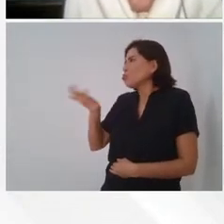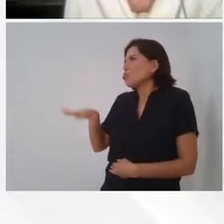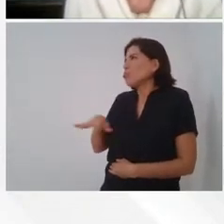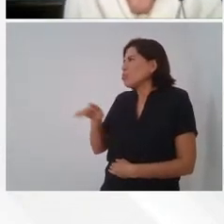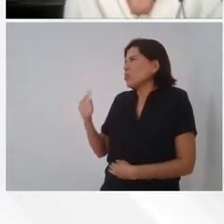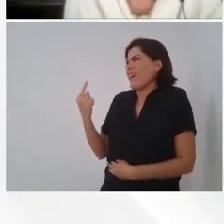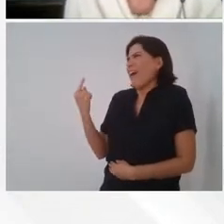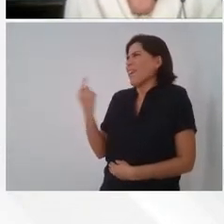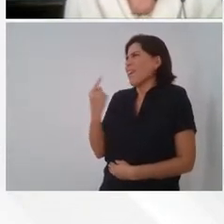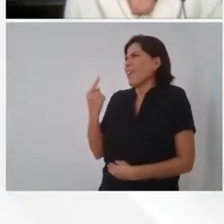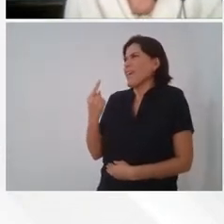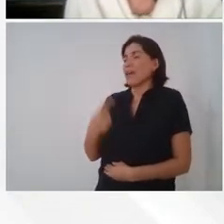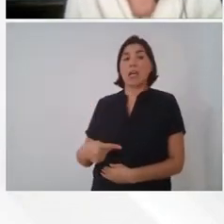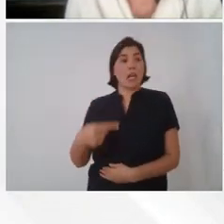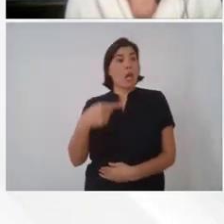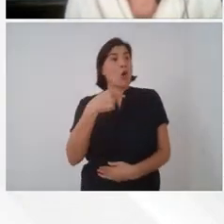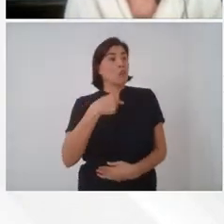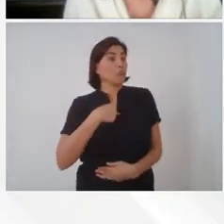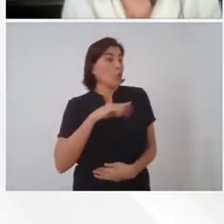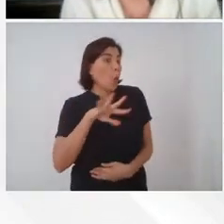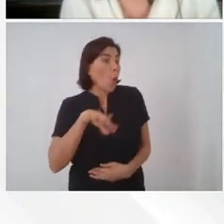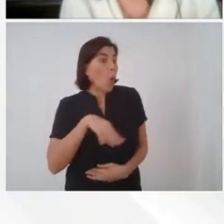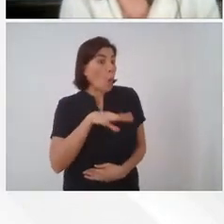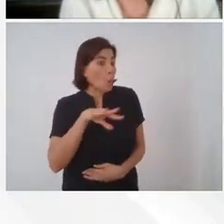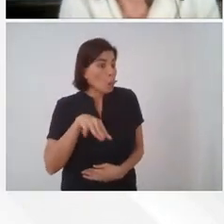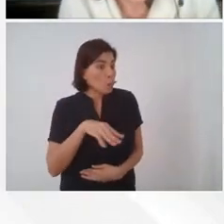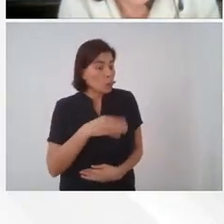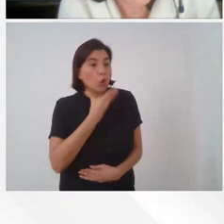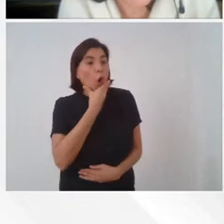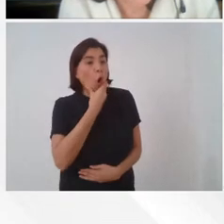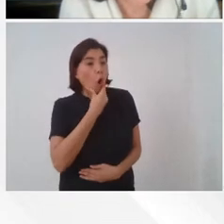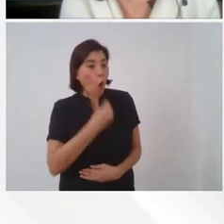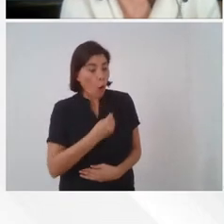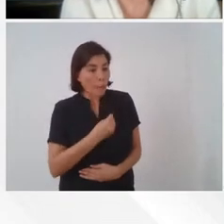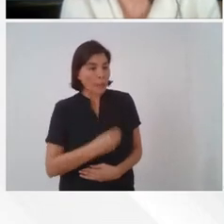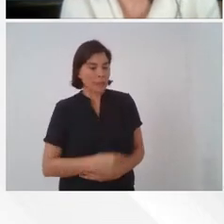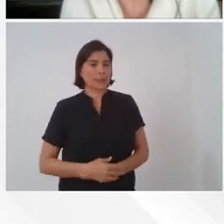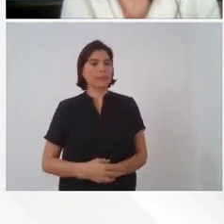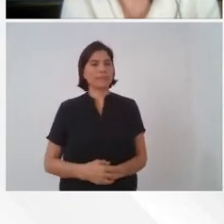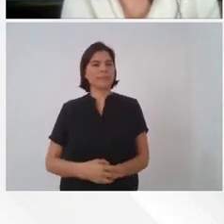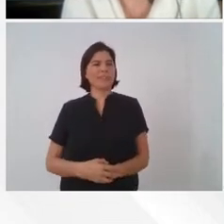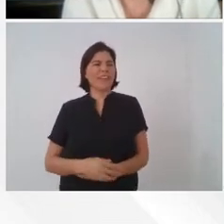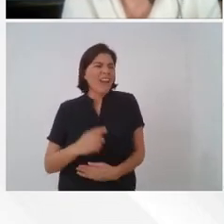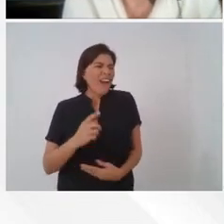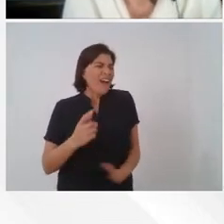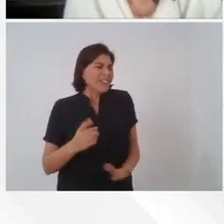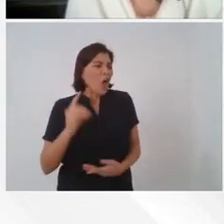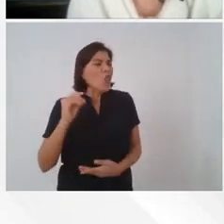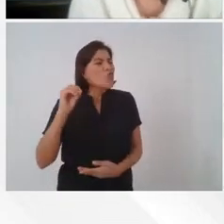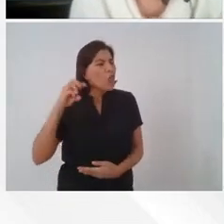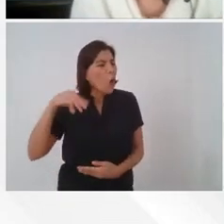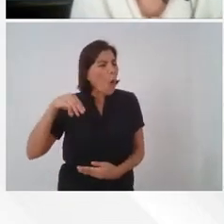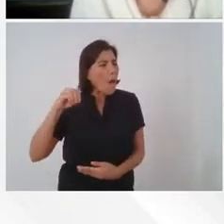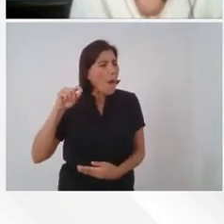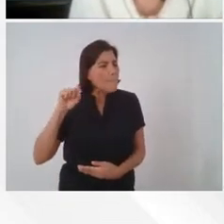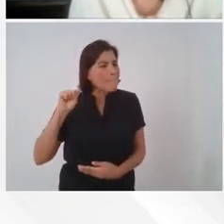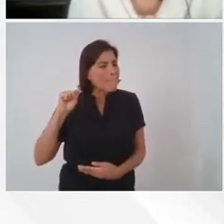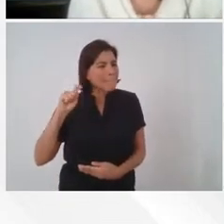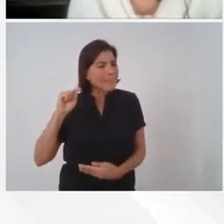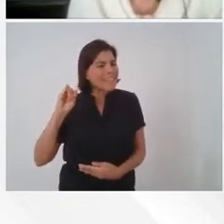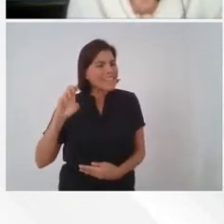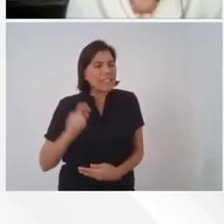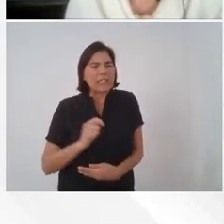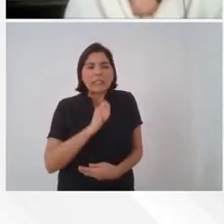hombres», dijo el principito. Y volvió a preguntar, «¿Qué significa domesticar?». «Los hombres», dijo el